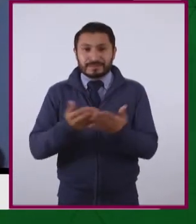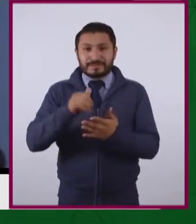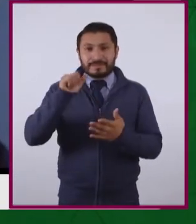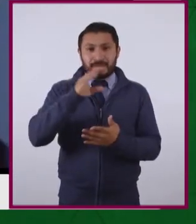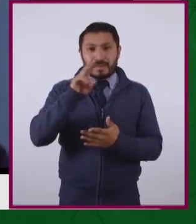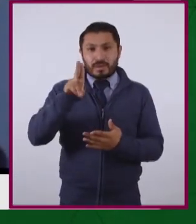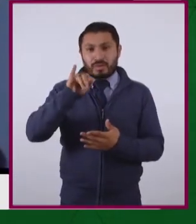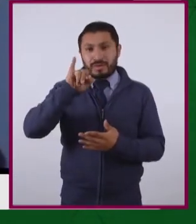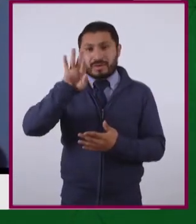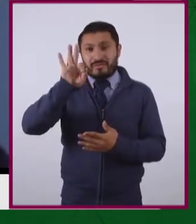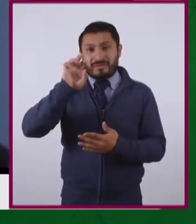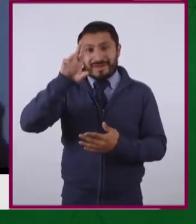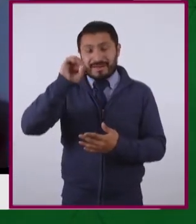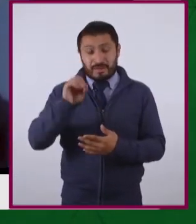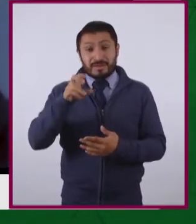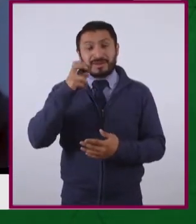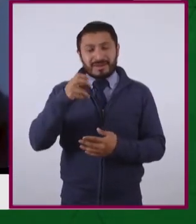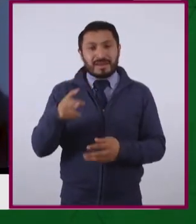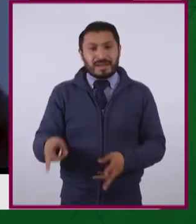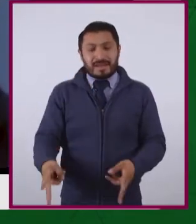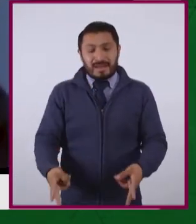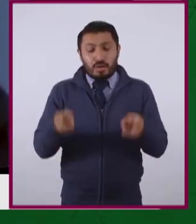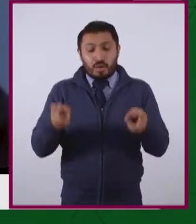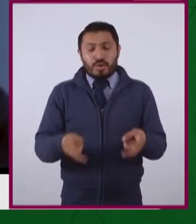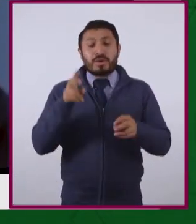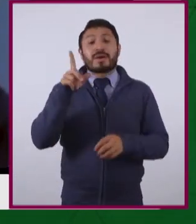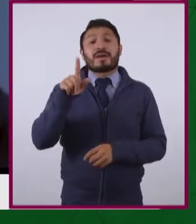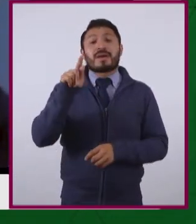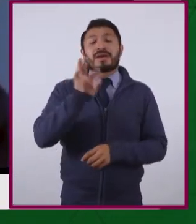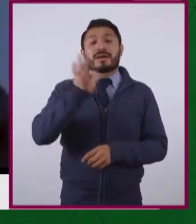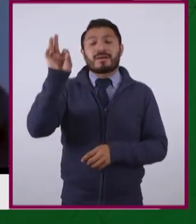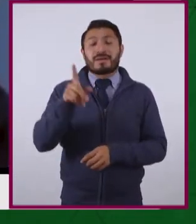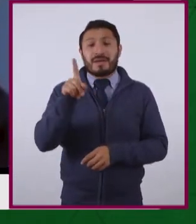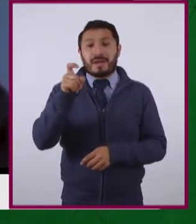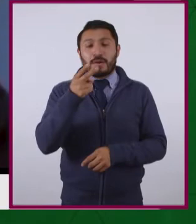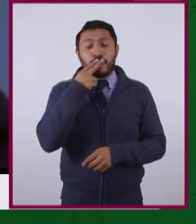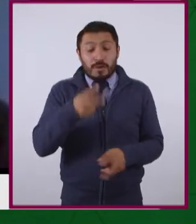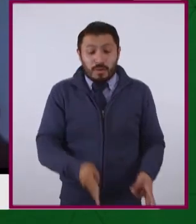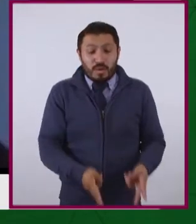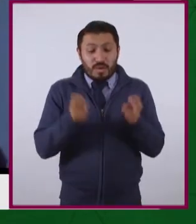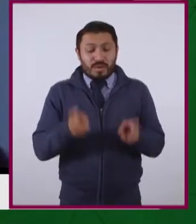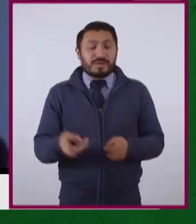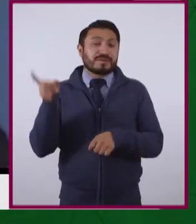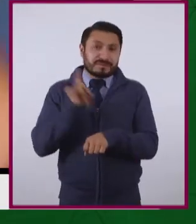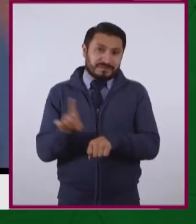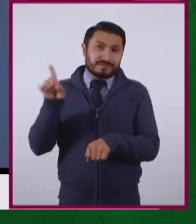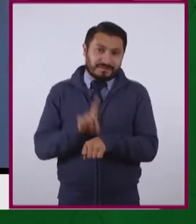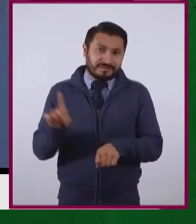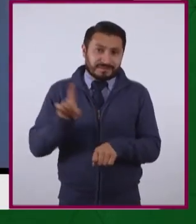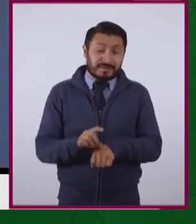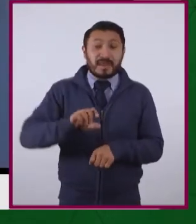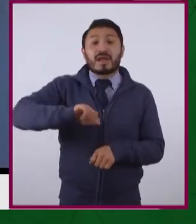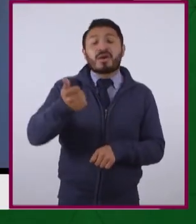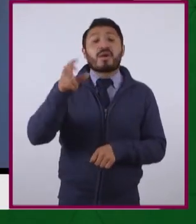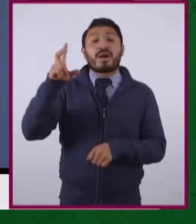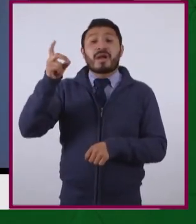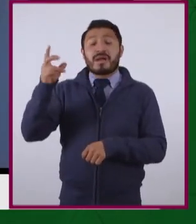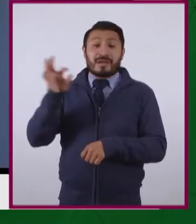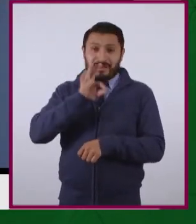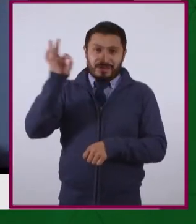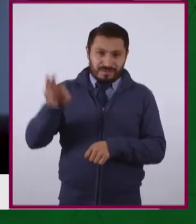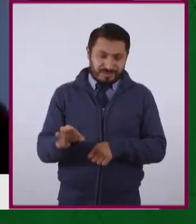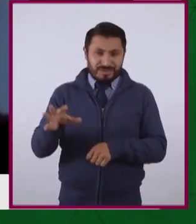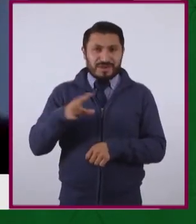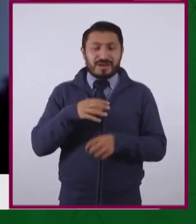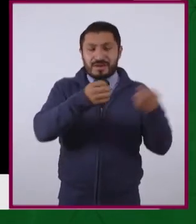acuífero, de donde sacamos el 70% del agua que utilizamos todos los días. El otro 30% del agua